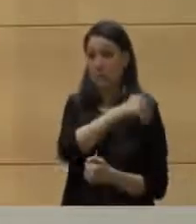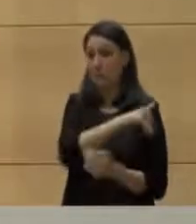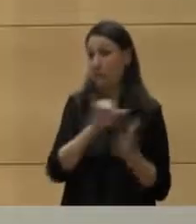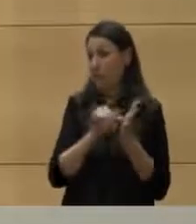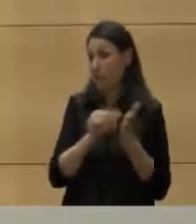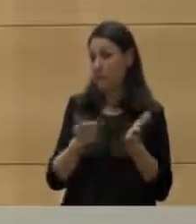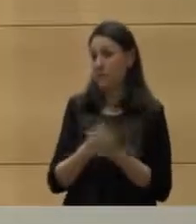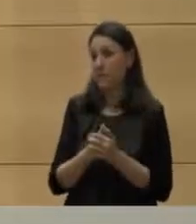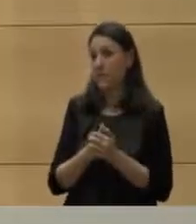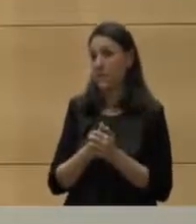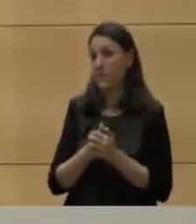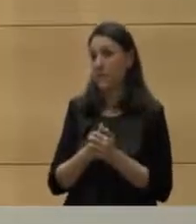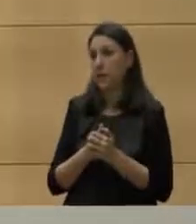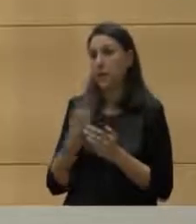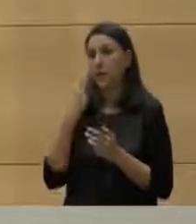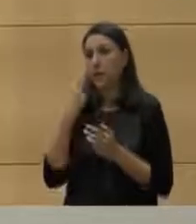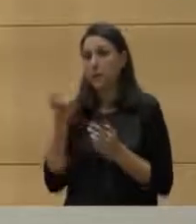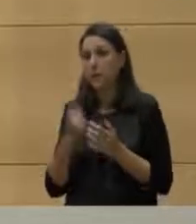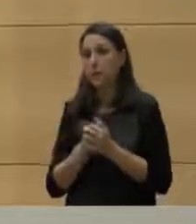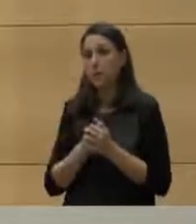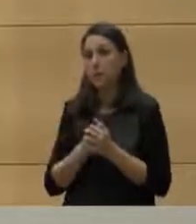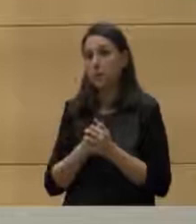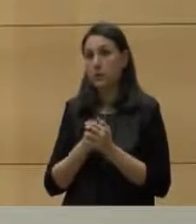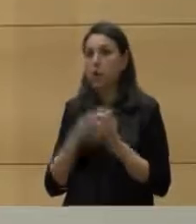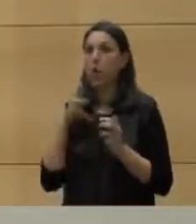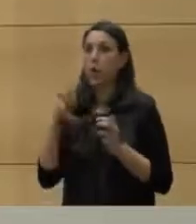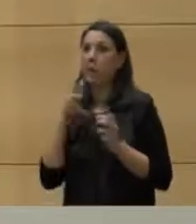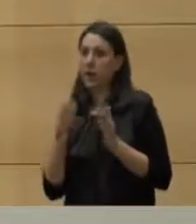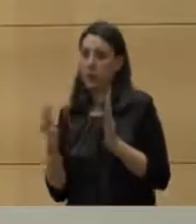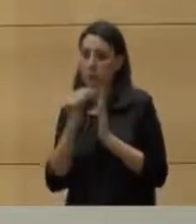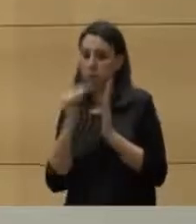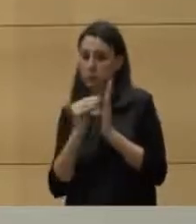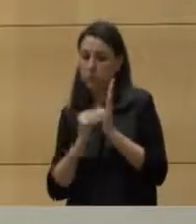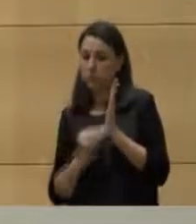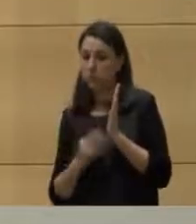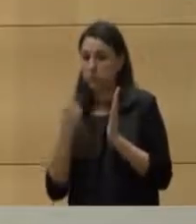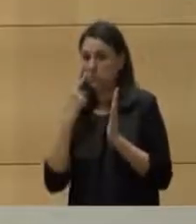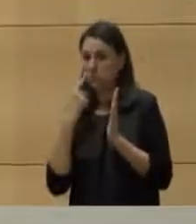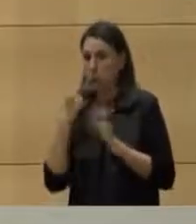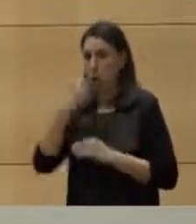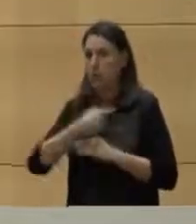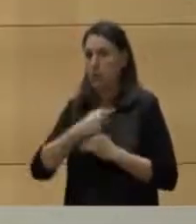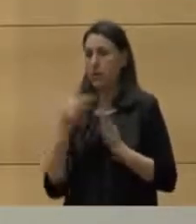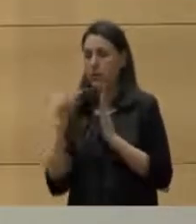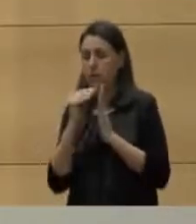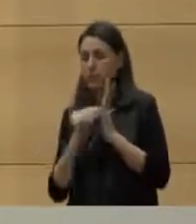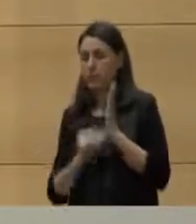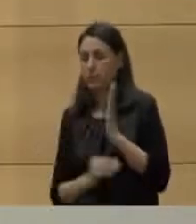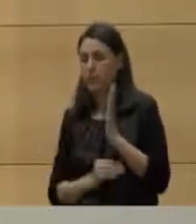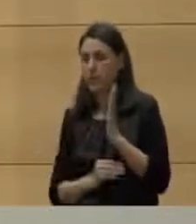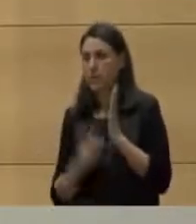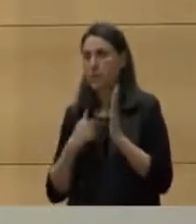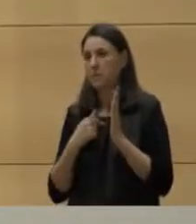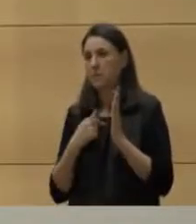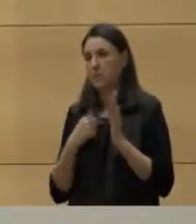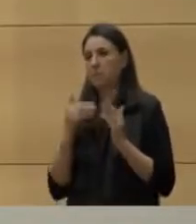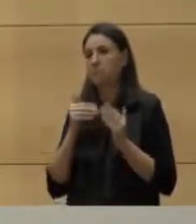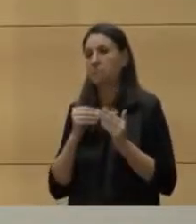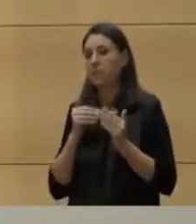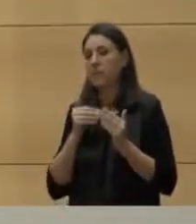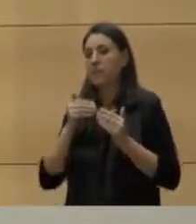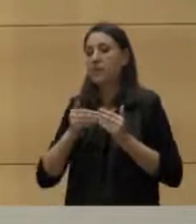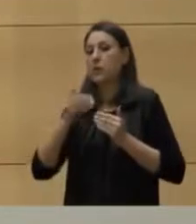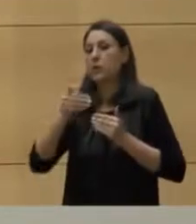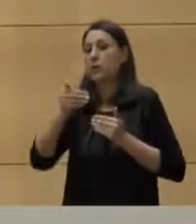cerca, nos vimos obligados a poner estos derechos en el papel. Pero con el tiempo fuimos creando las